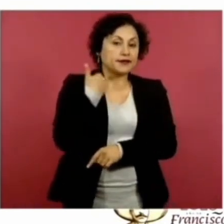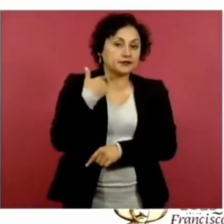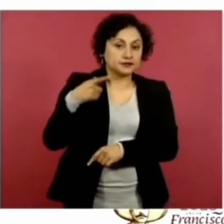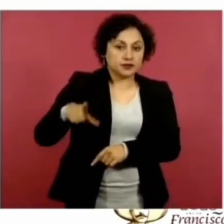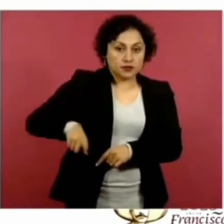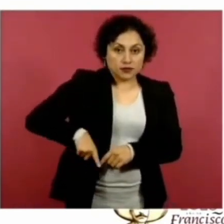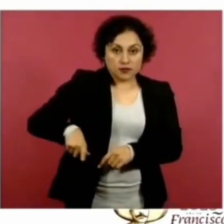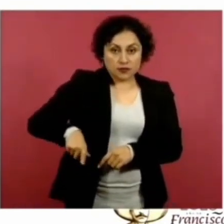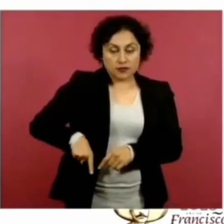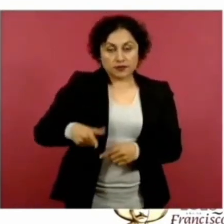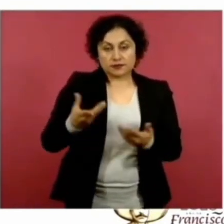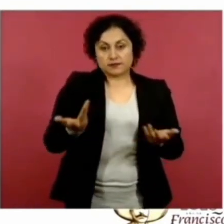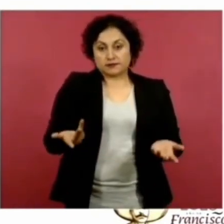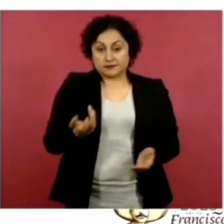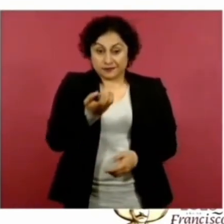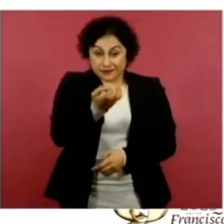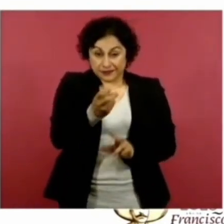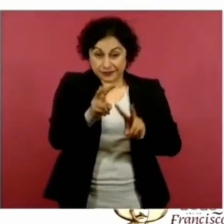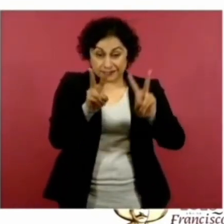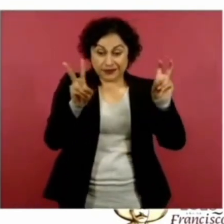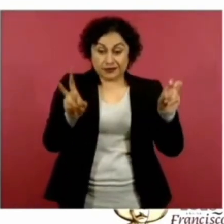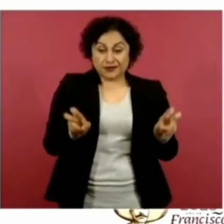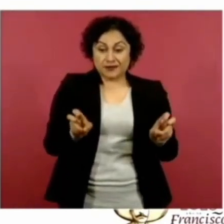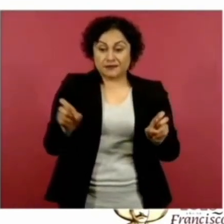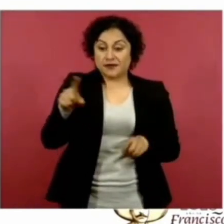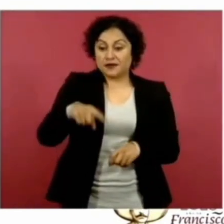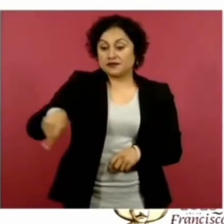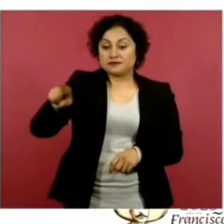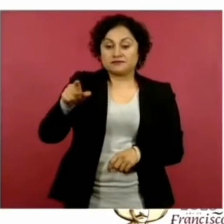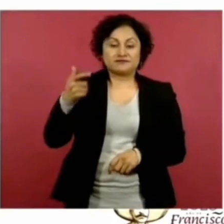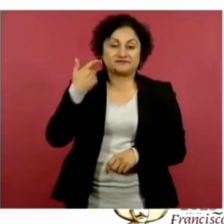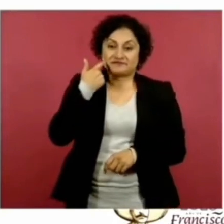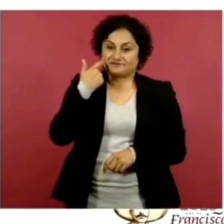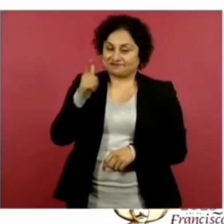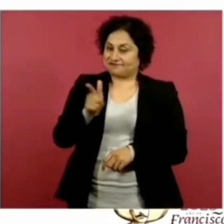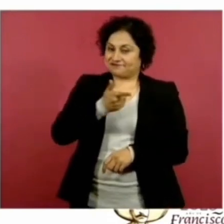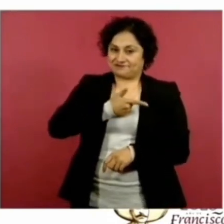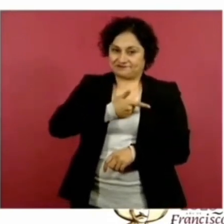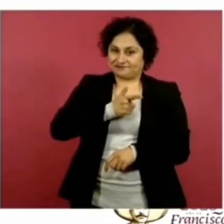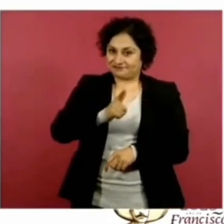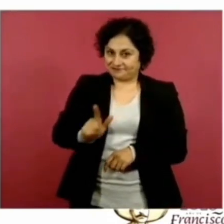eso no les gusta a nuestros adversarios